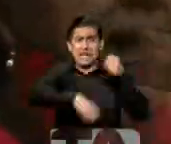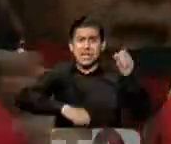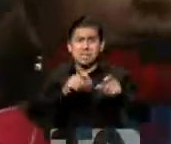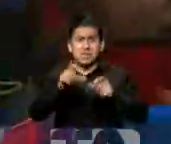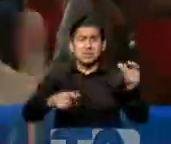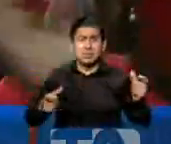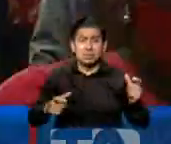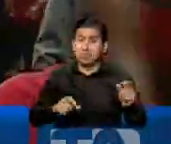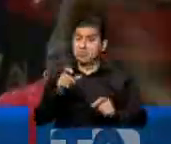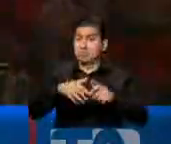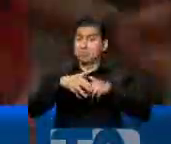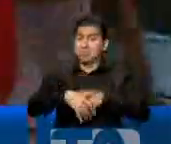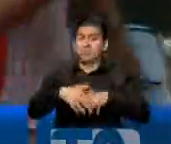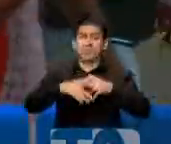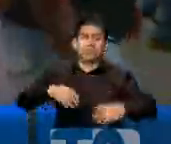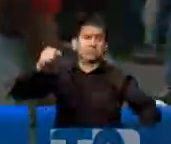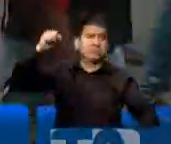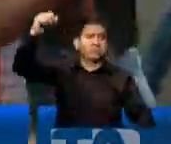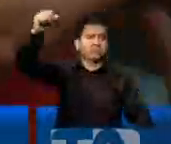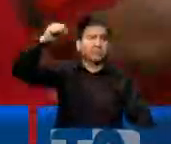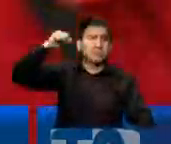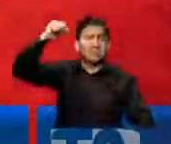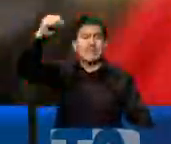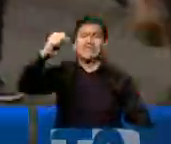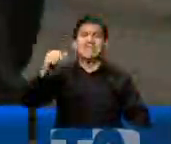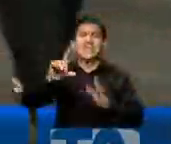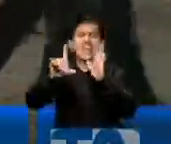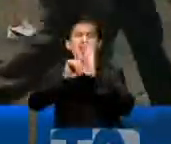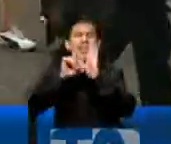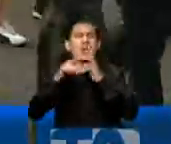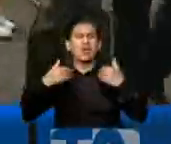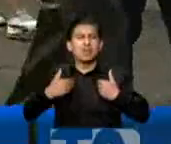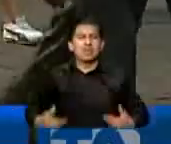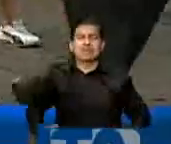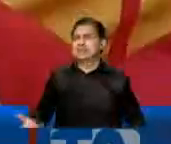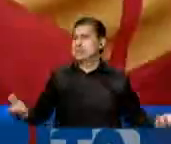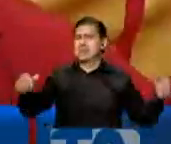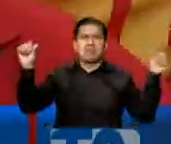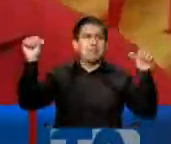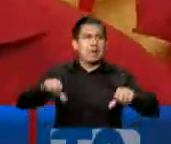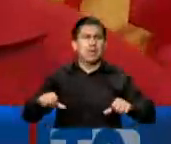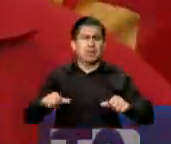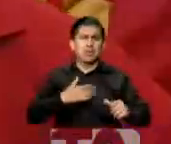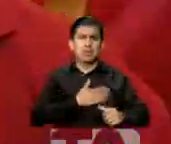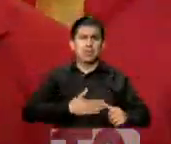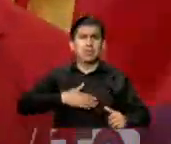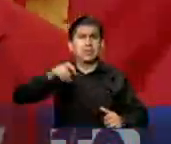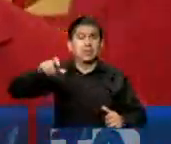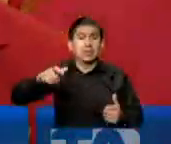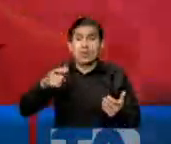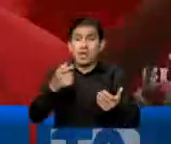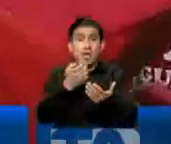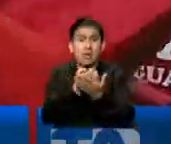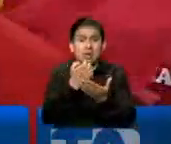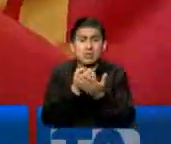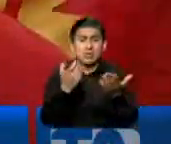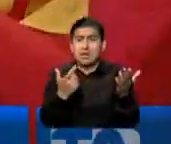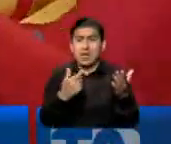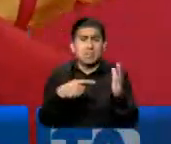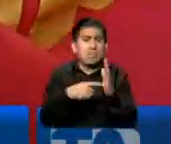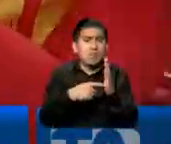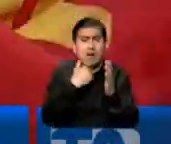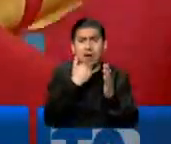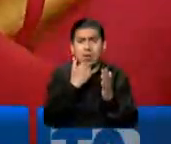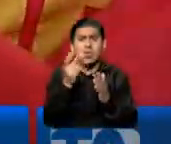Su inconformidad también giró en torno a la aprobación de la ley humanitaria. Pedimos medidas económicas que apunten al desarrollo de